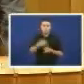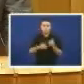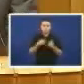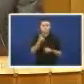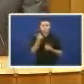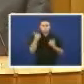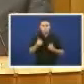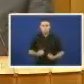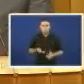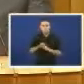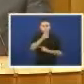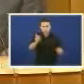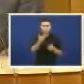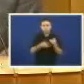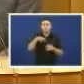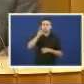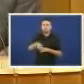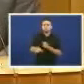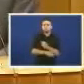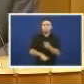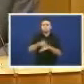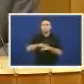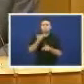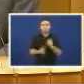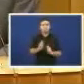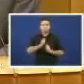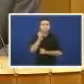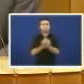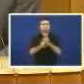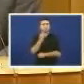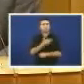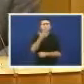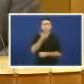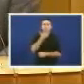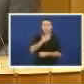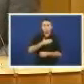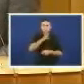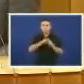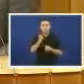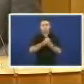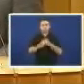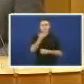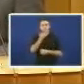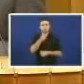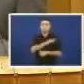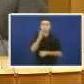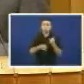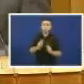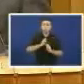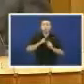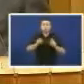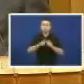humano como base dunha innovadora economía do conhecemento garantía de competitividade das nosas